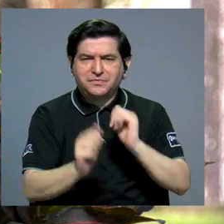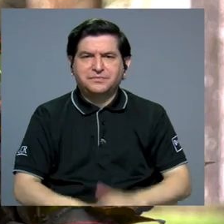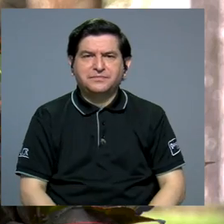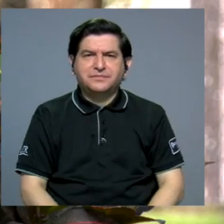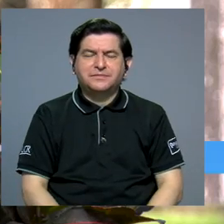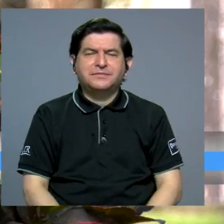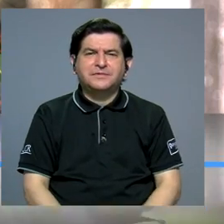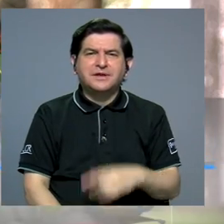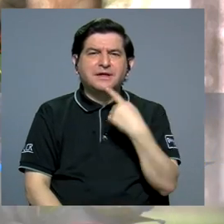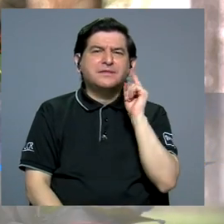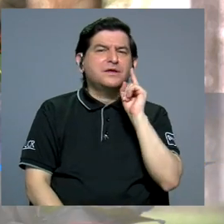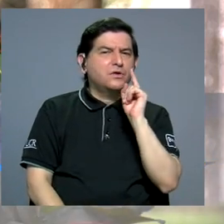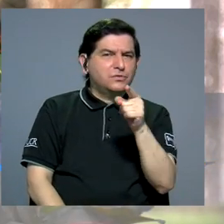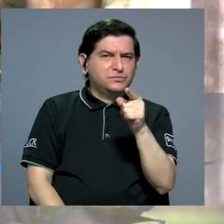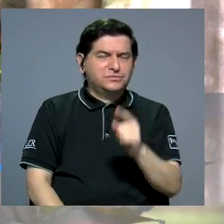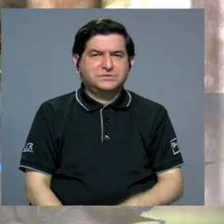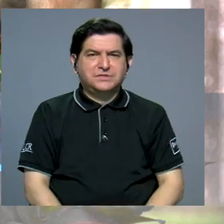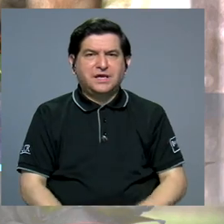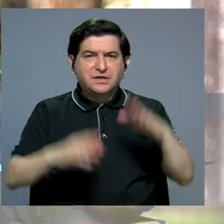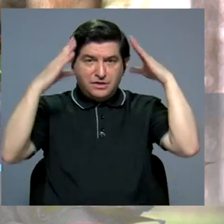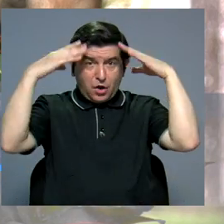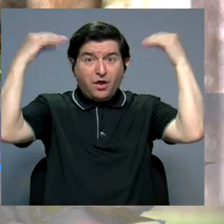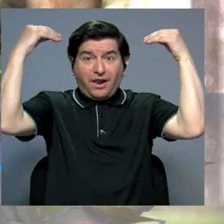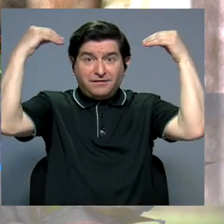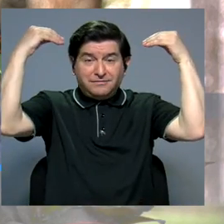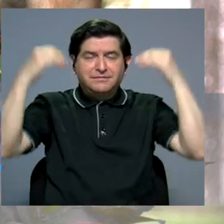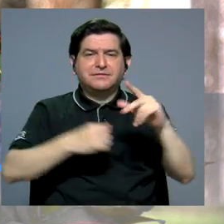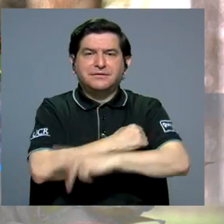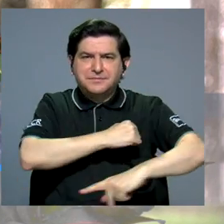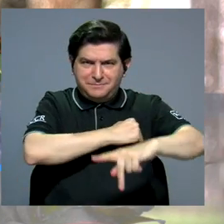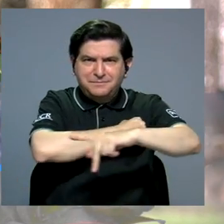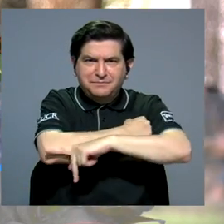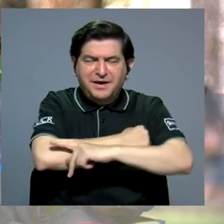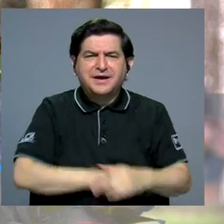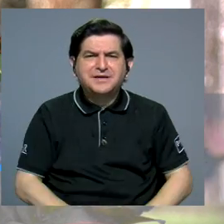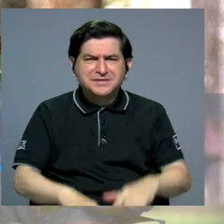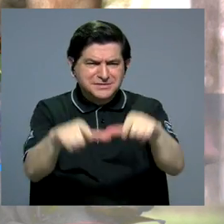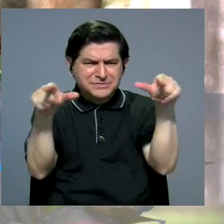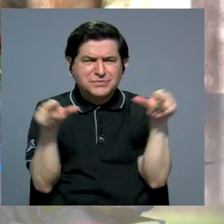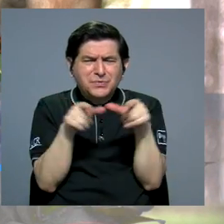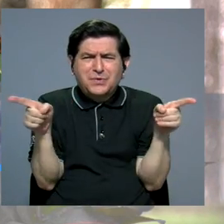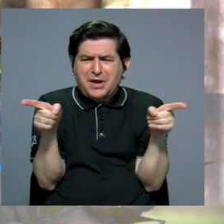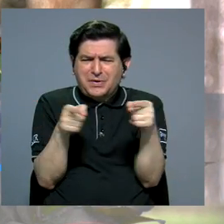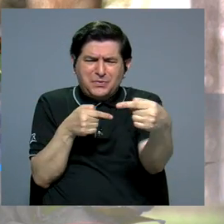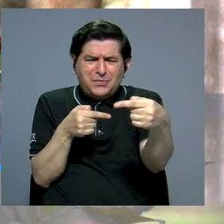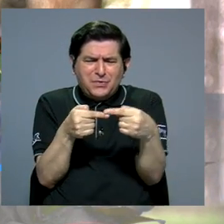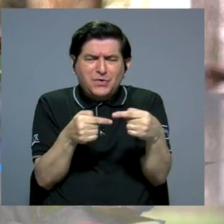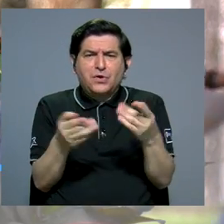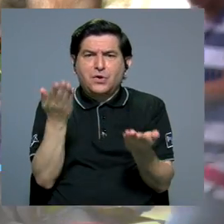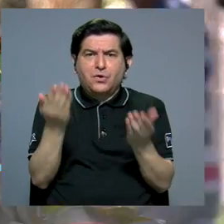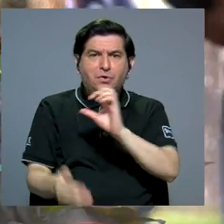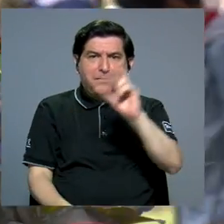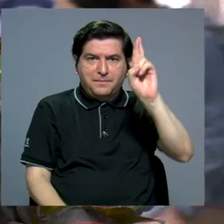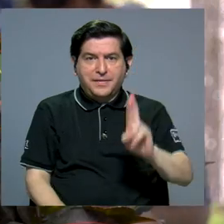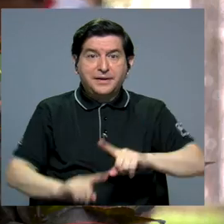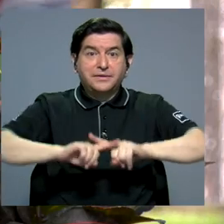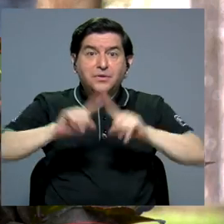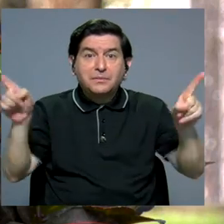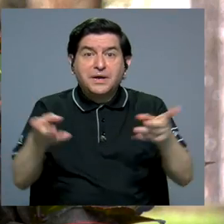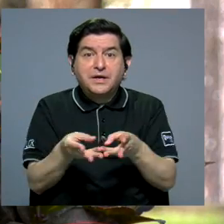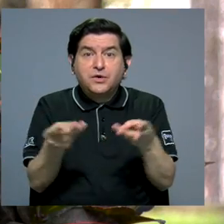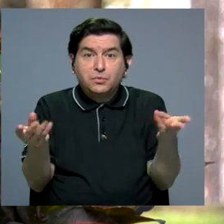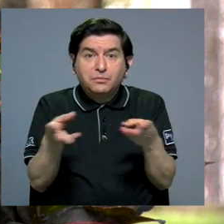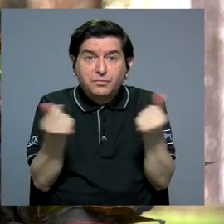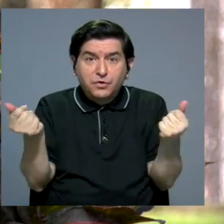competitivos. Mencionaba usted que Holanda, por ejemplo, es un país con un territorio más pequeño que el costarricense y que sin